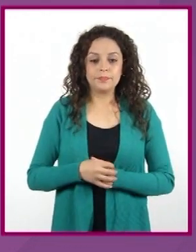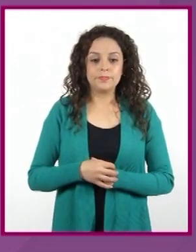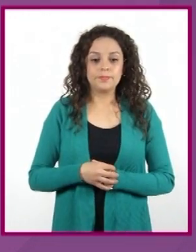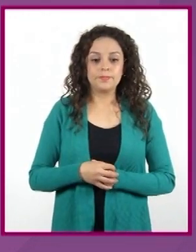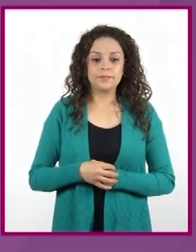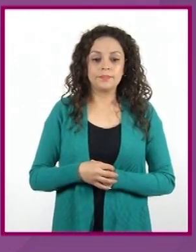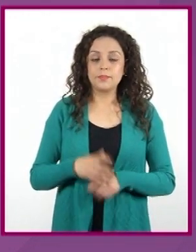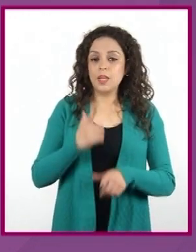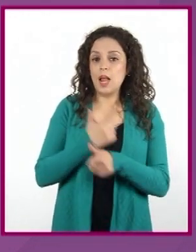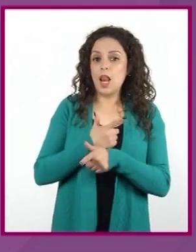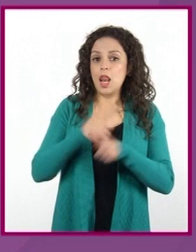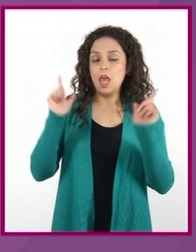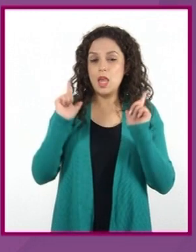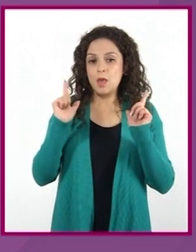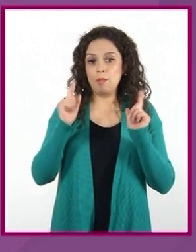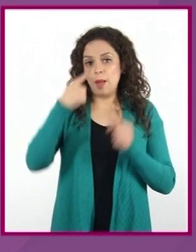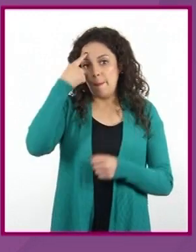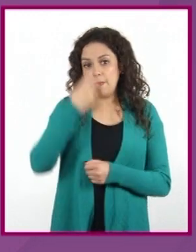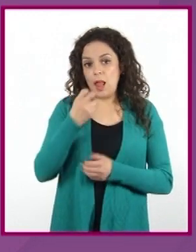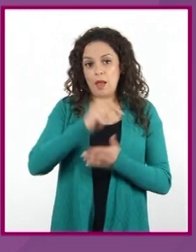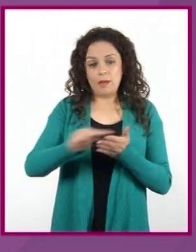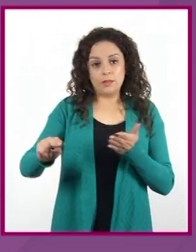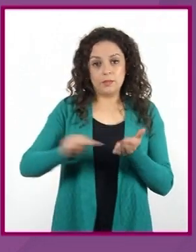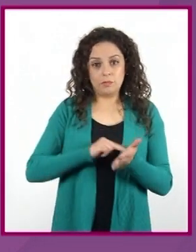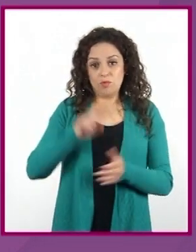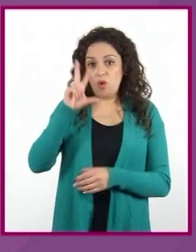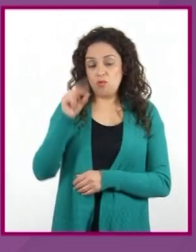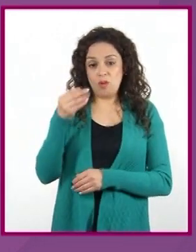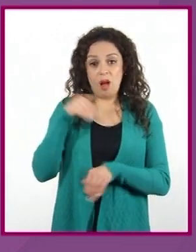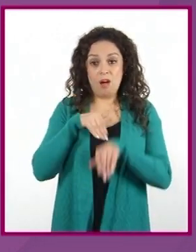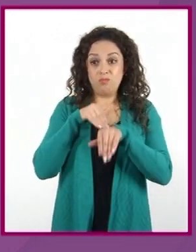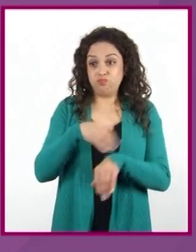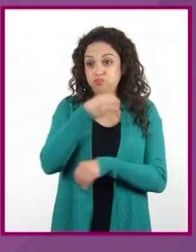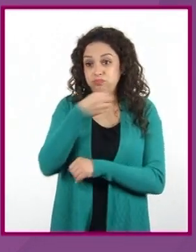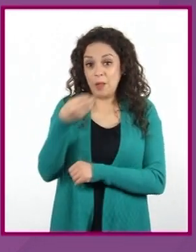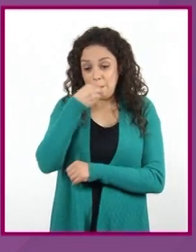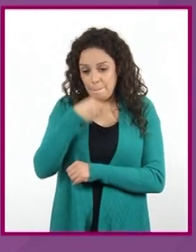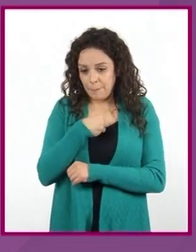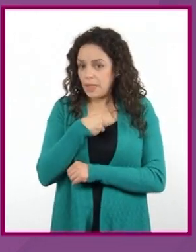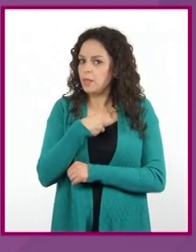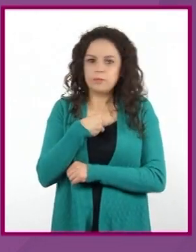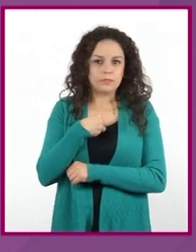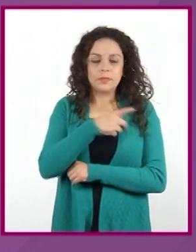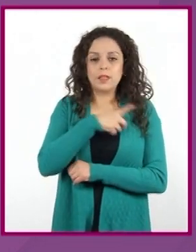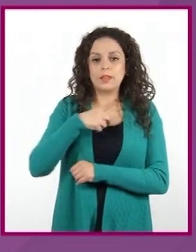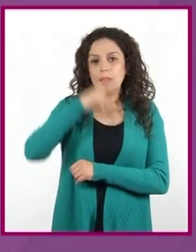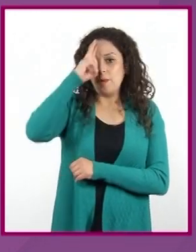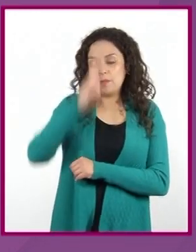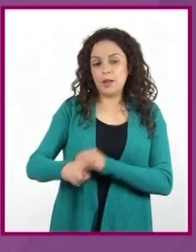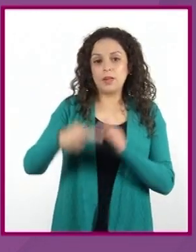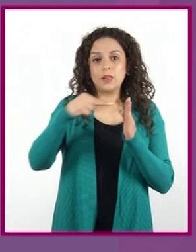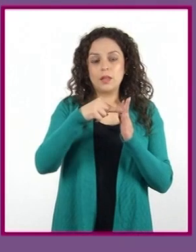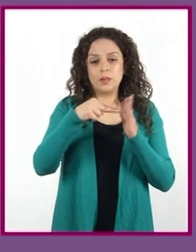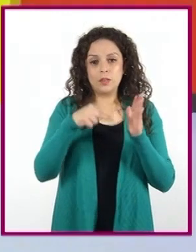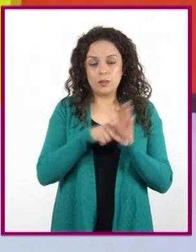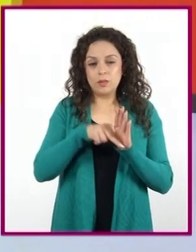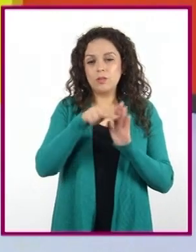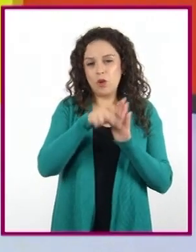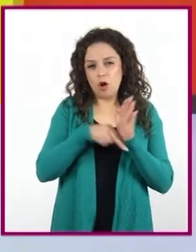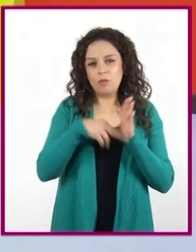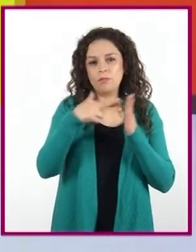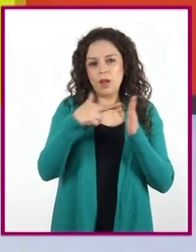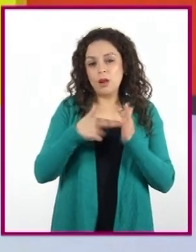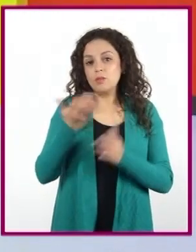tiene que ser libre y espontánea para su firma. Y se deben respetar las normas y las costumbres del lugar.